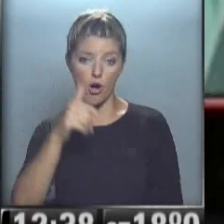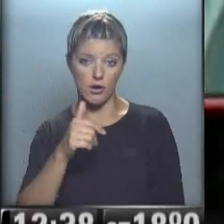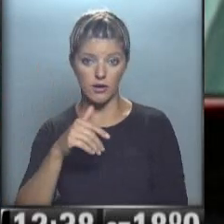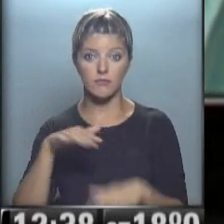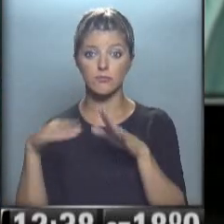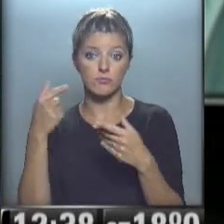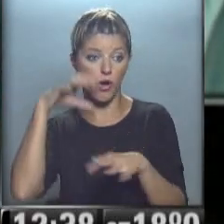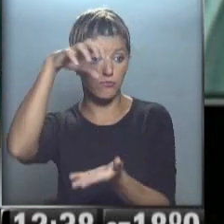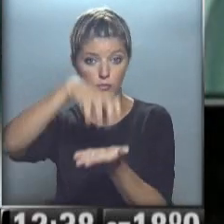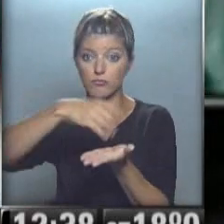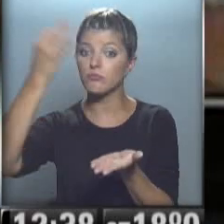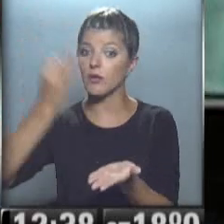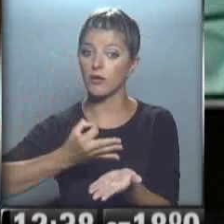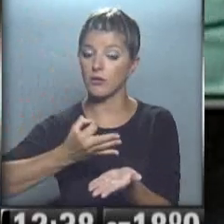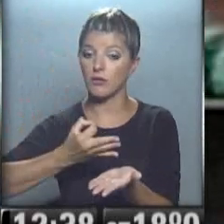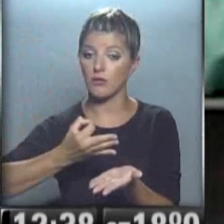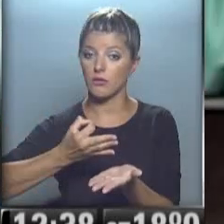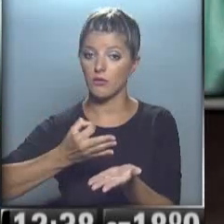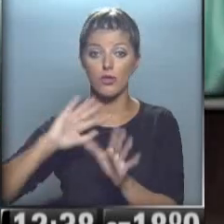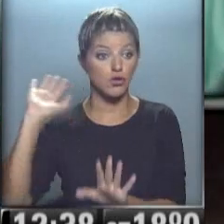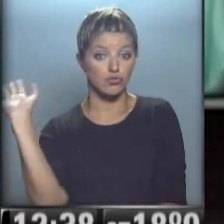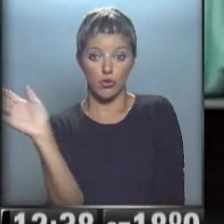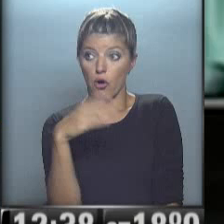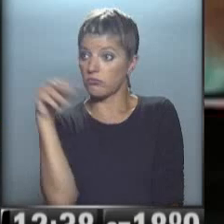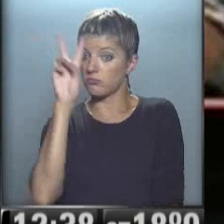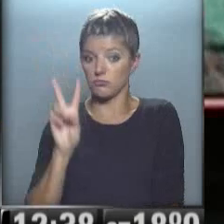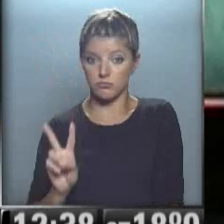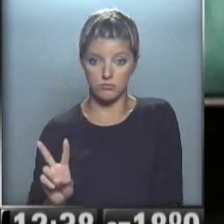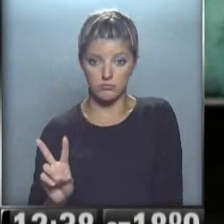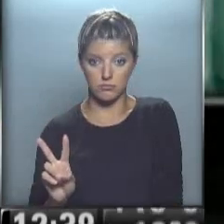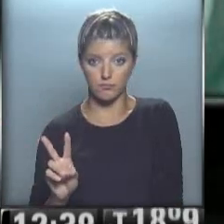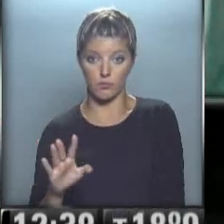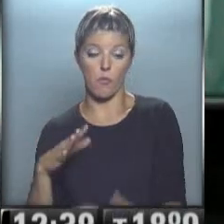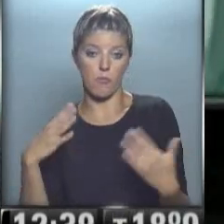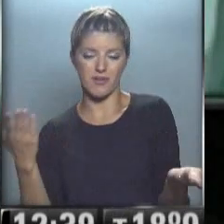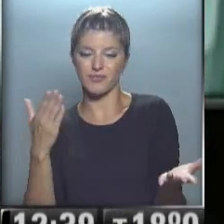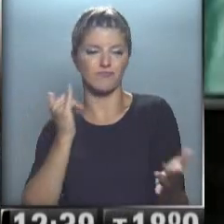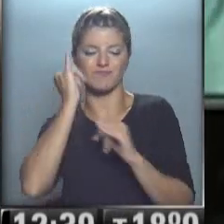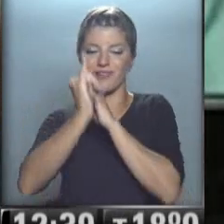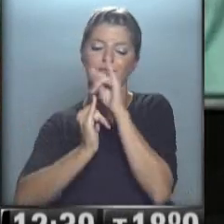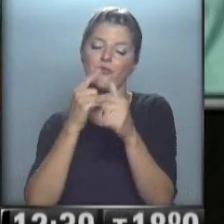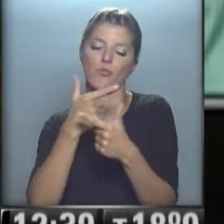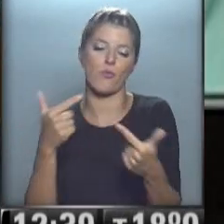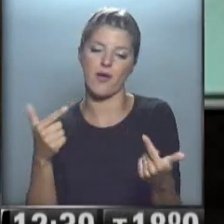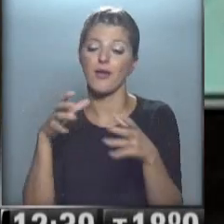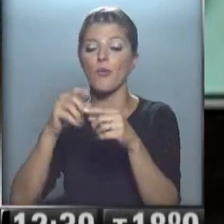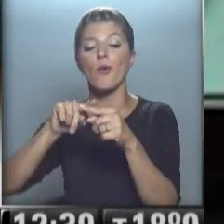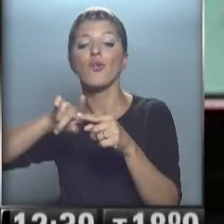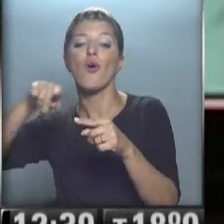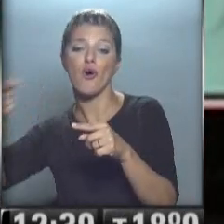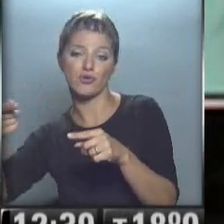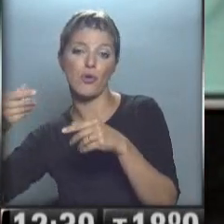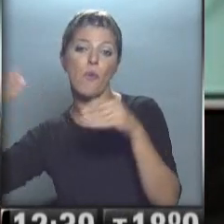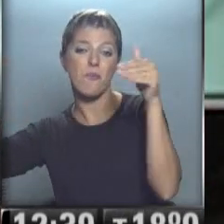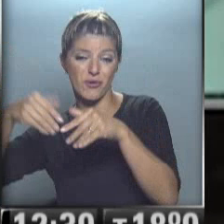la verdad Donde todo el país por eso es que no tiene explicación que la oposición haya votado